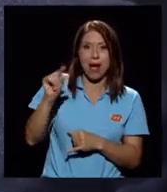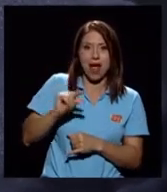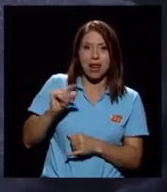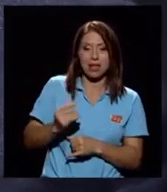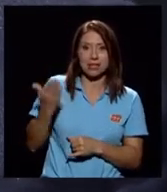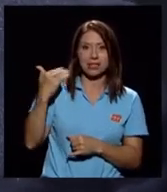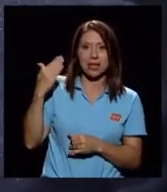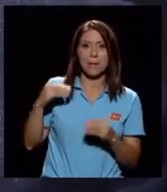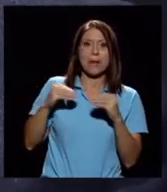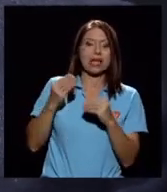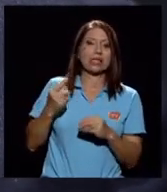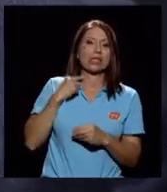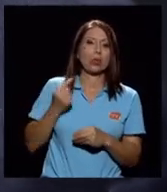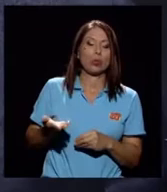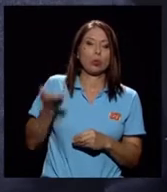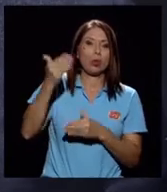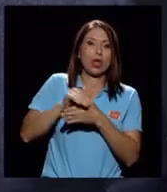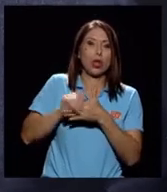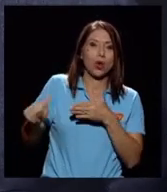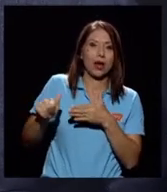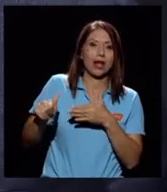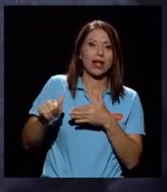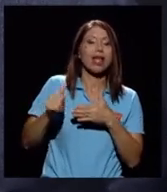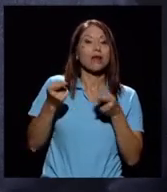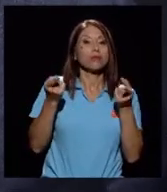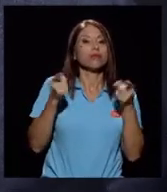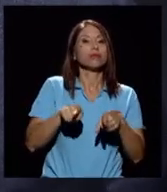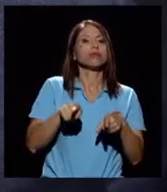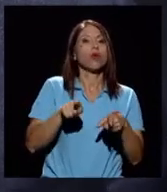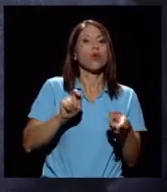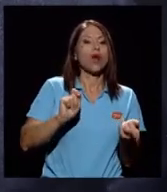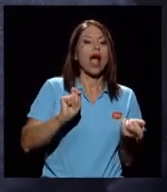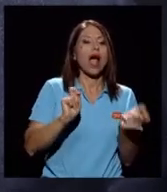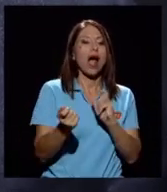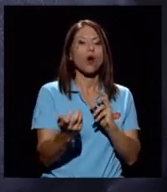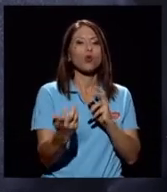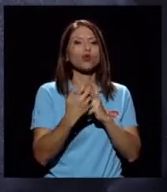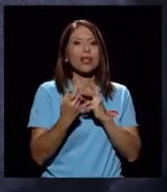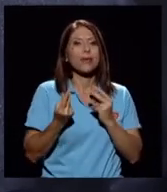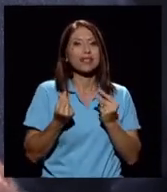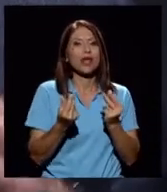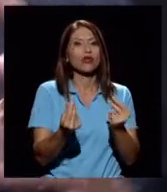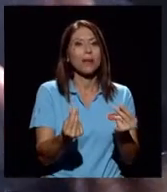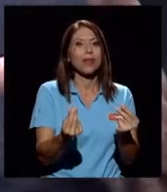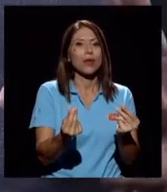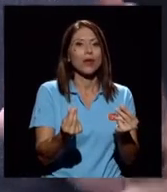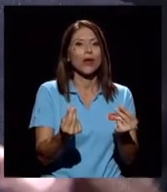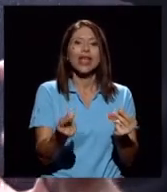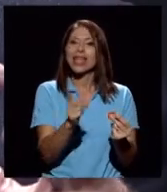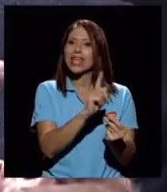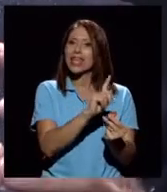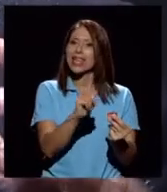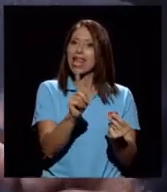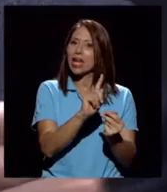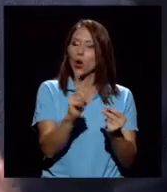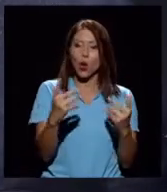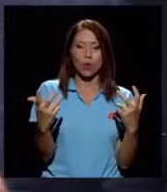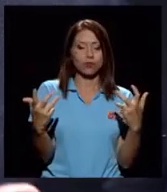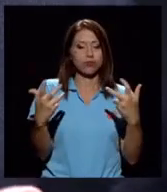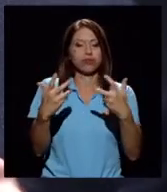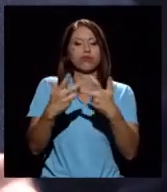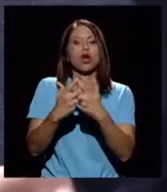y produjo un ajuste demasiado rápido y que no se correspondía con los fundamentales de la economía